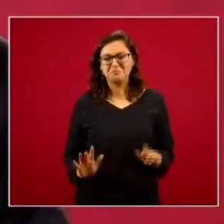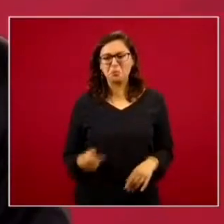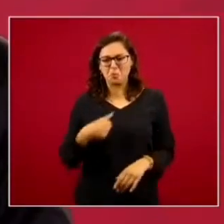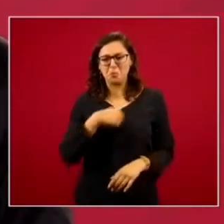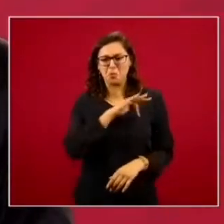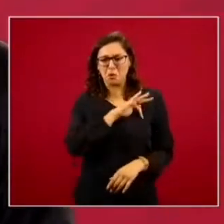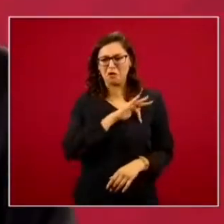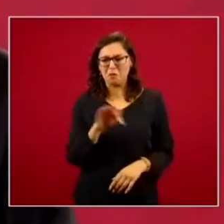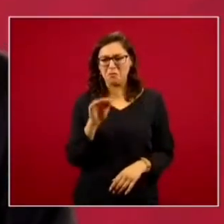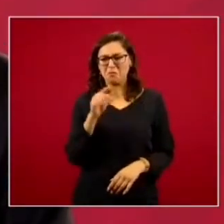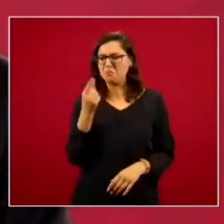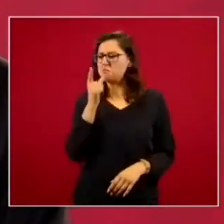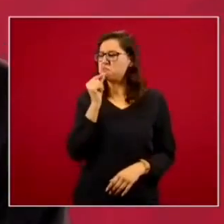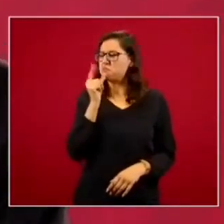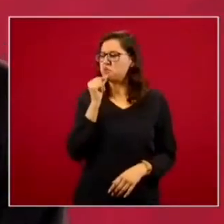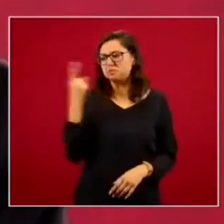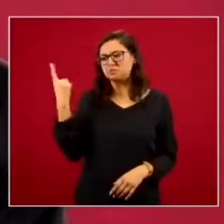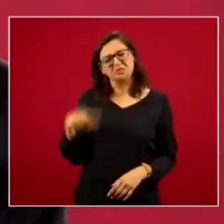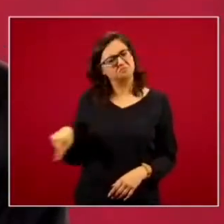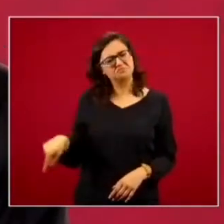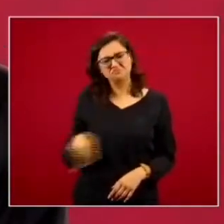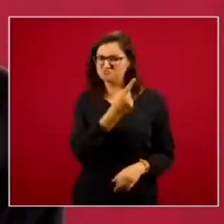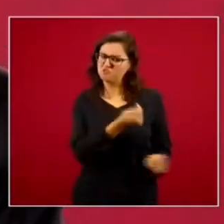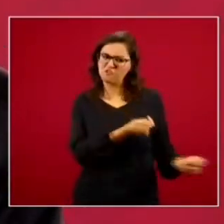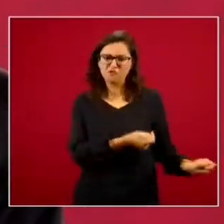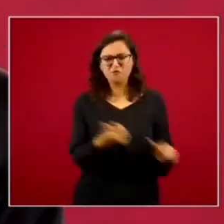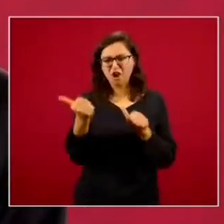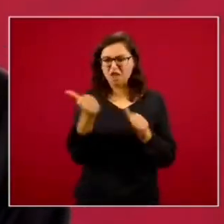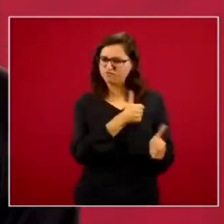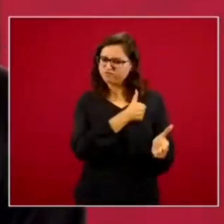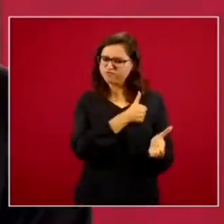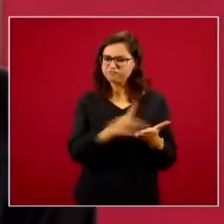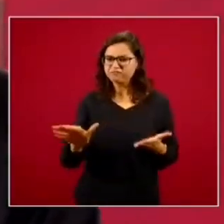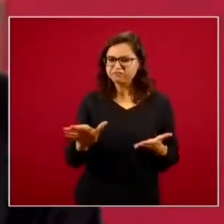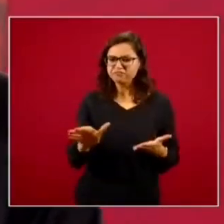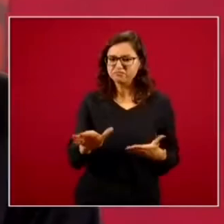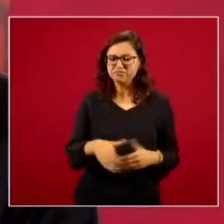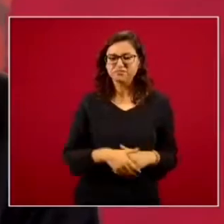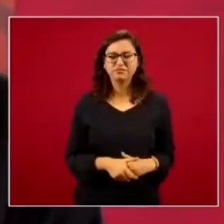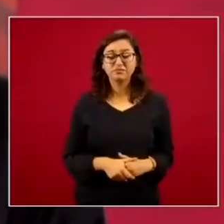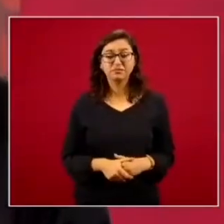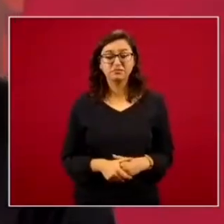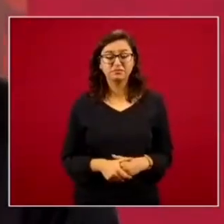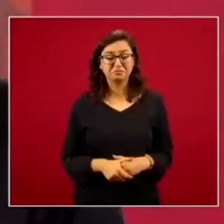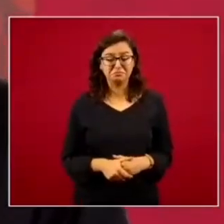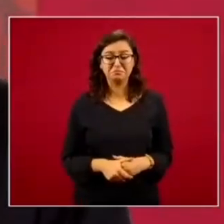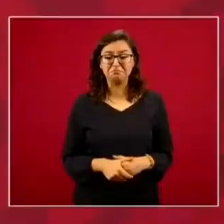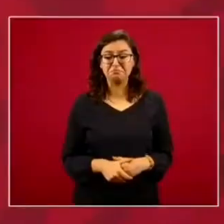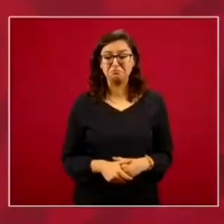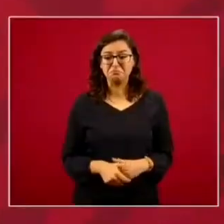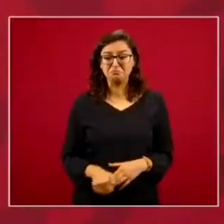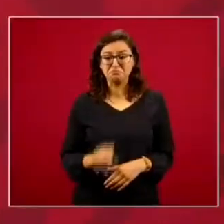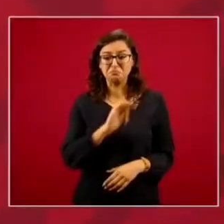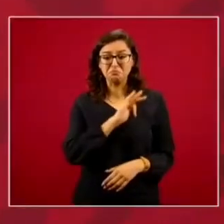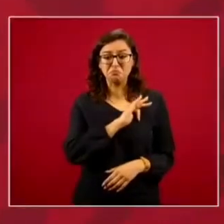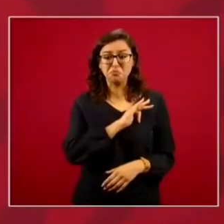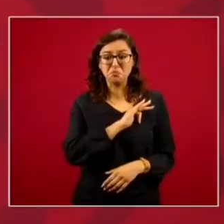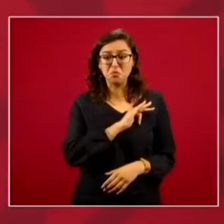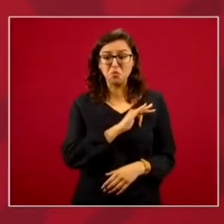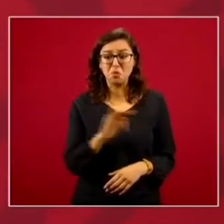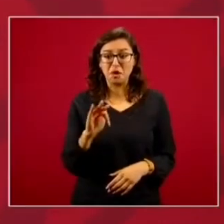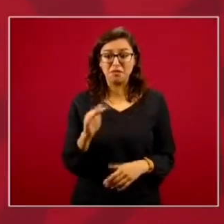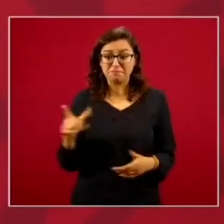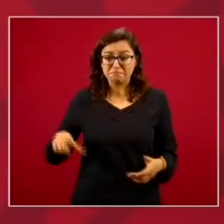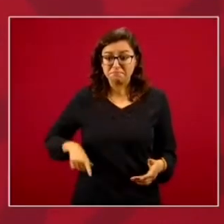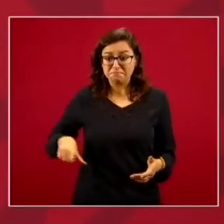la policía a desalojar. Es un asunto que tiene que ver con el gobierno de